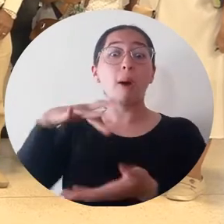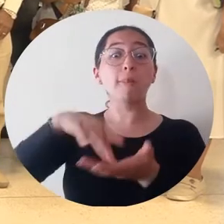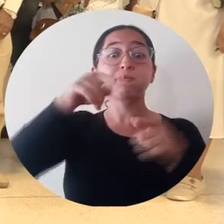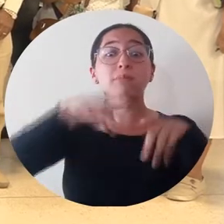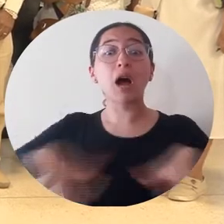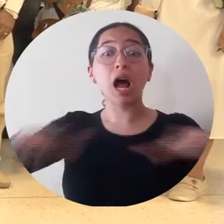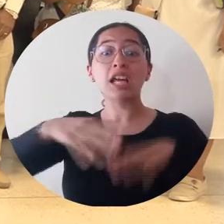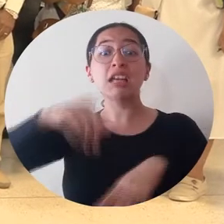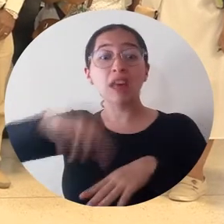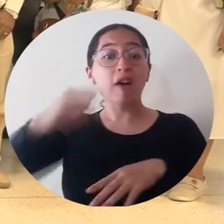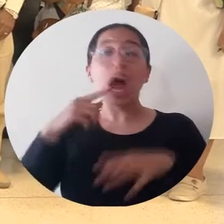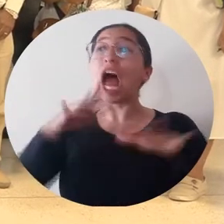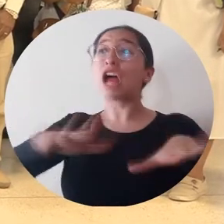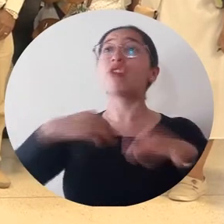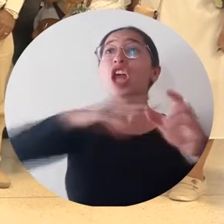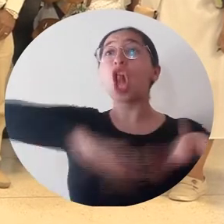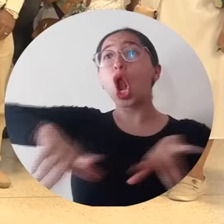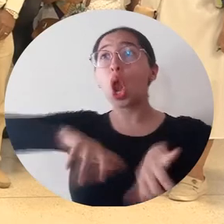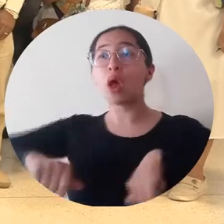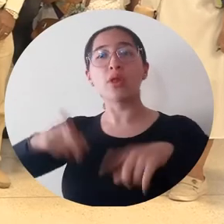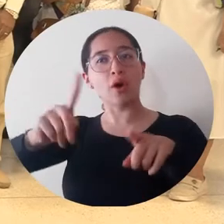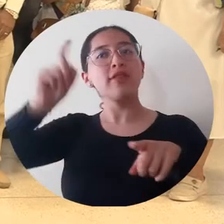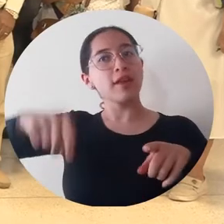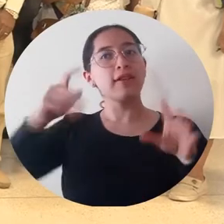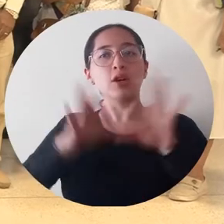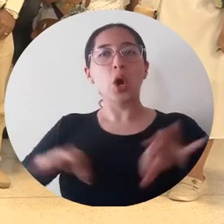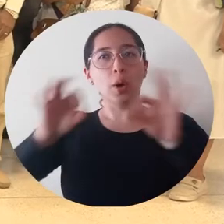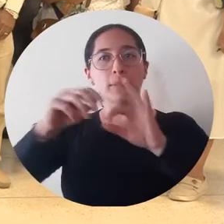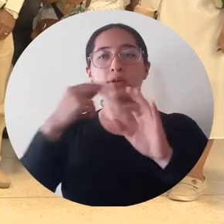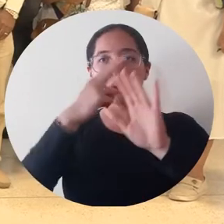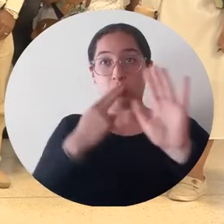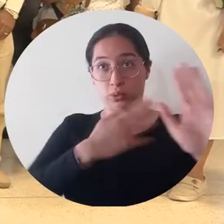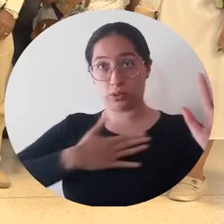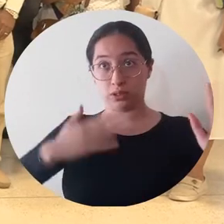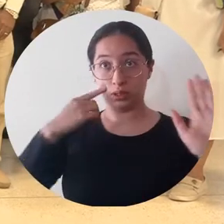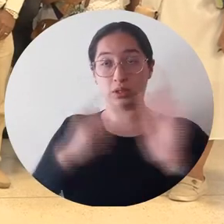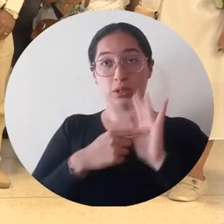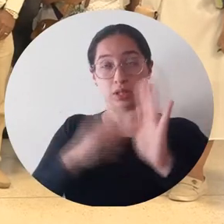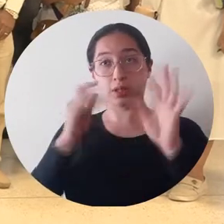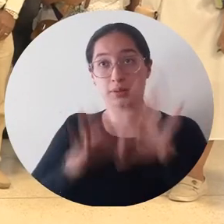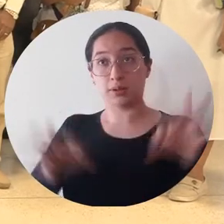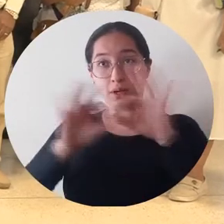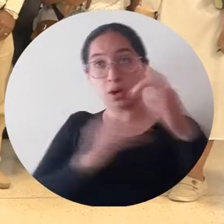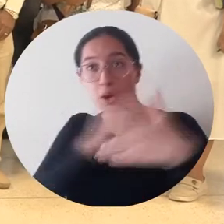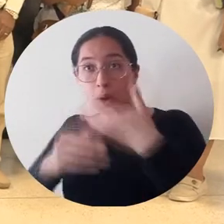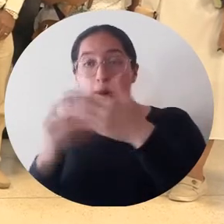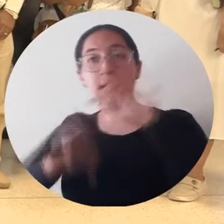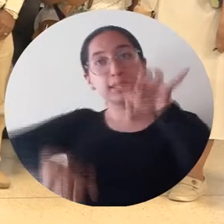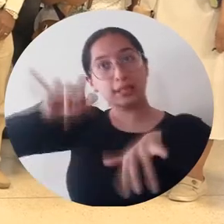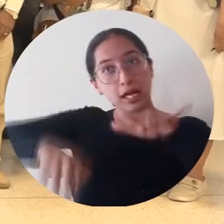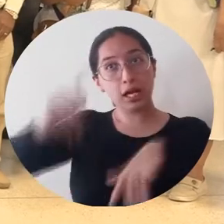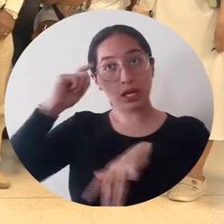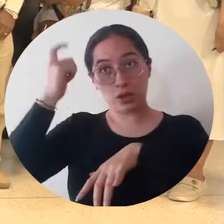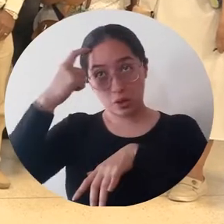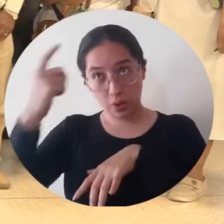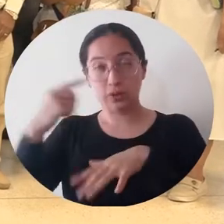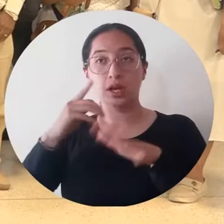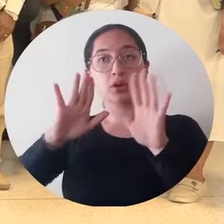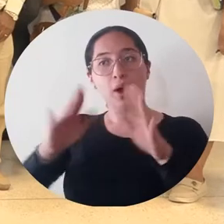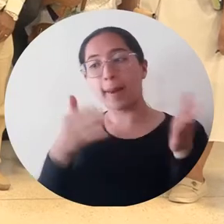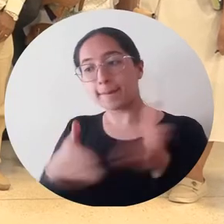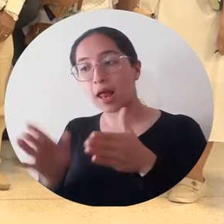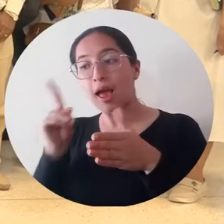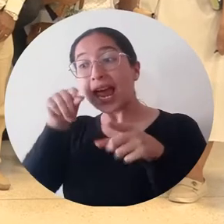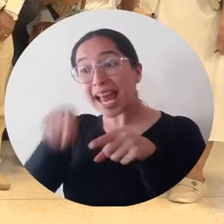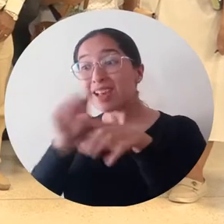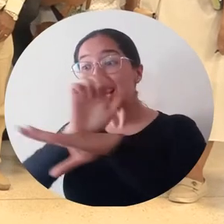zona de tolerancia o la nueva zona 2. Hay que procurar esto una zona residencial y de estudio. Que se tomen las medidas por parte de la Secretaría de Gobierno, de Planeación,